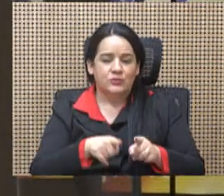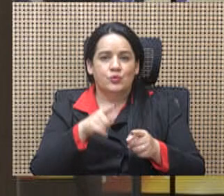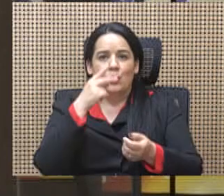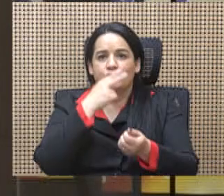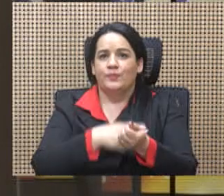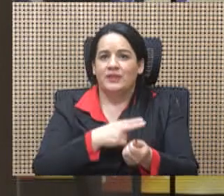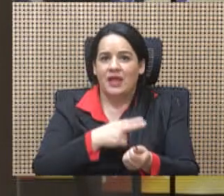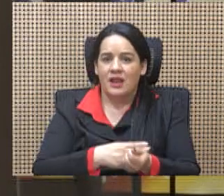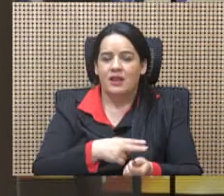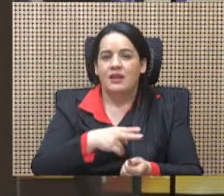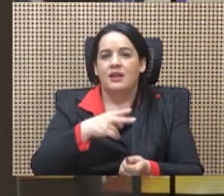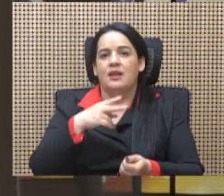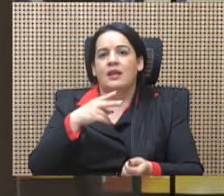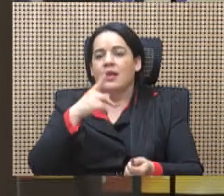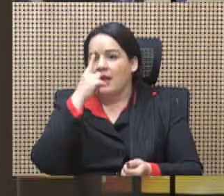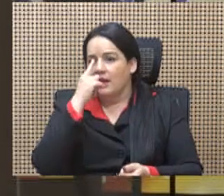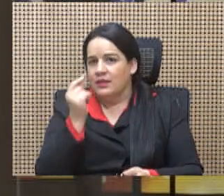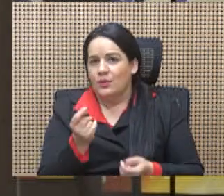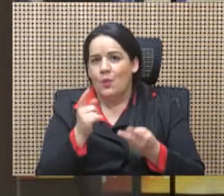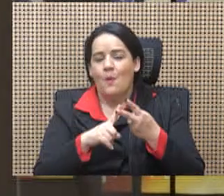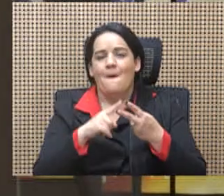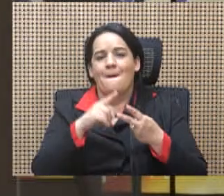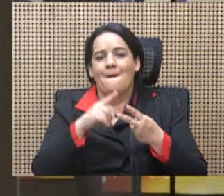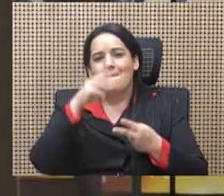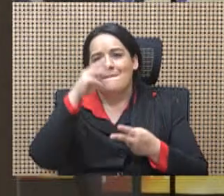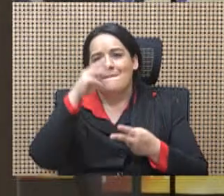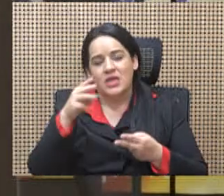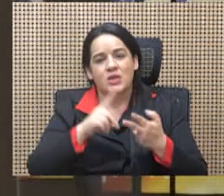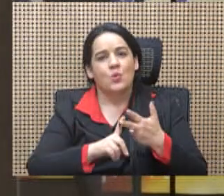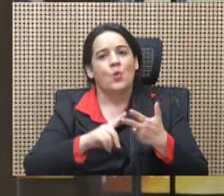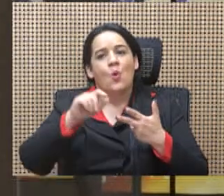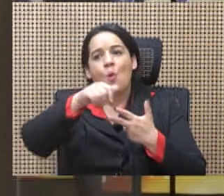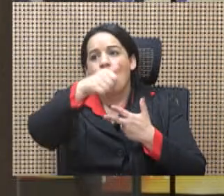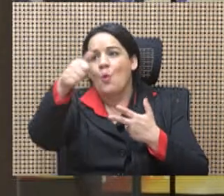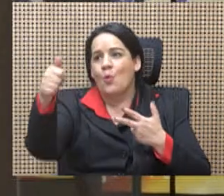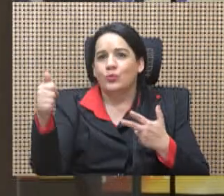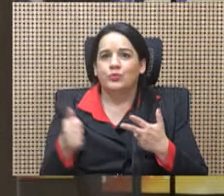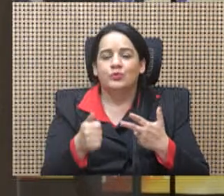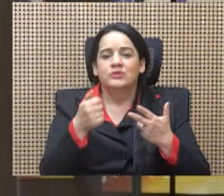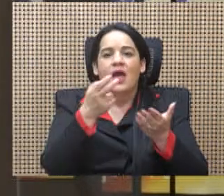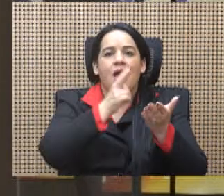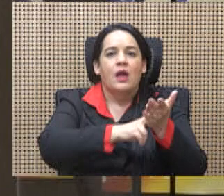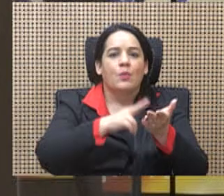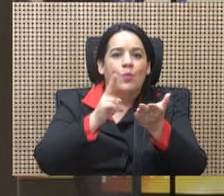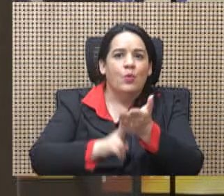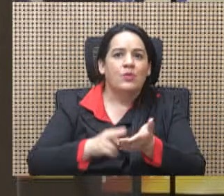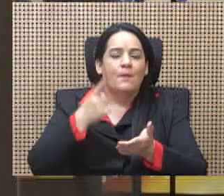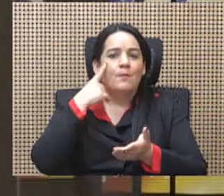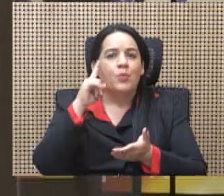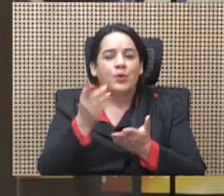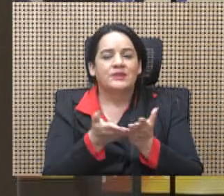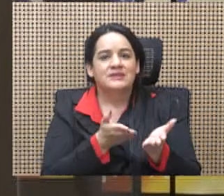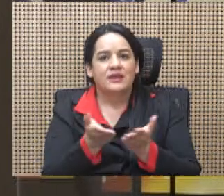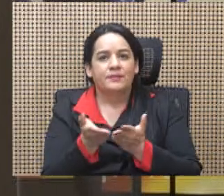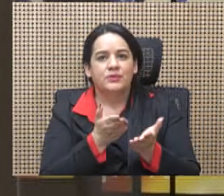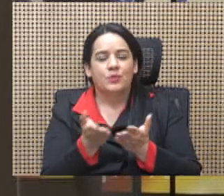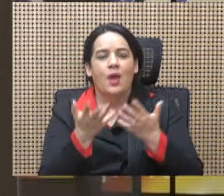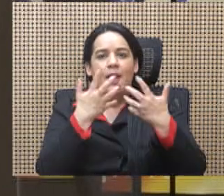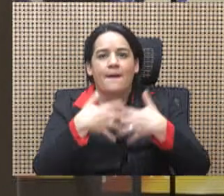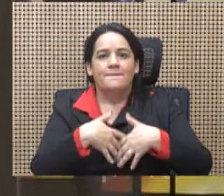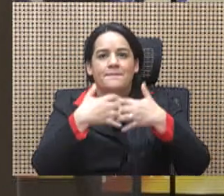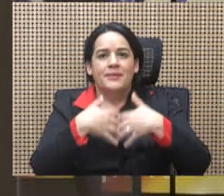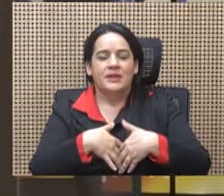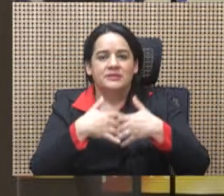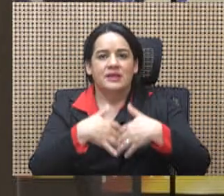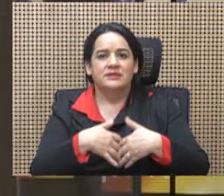Calderón Guardia México y otros han contratado por servicios a empresas privadas